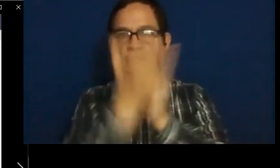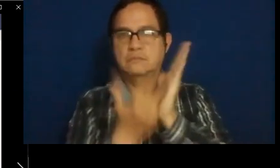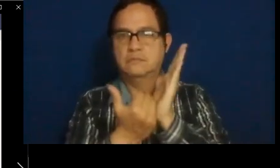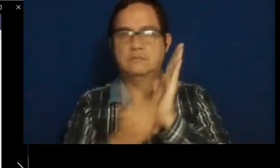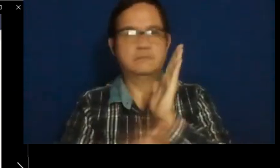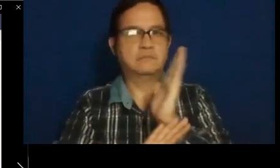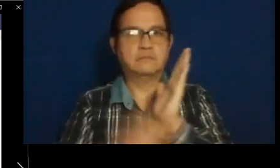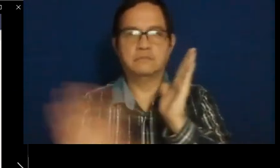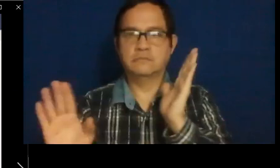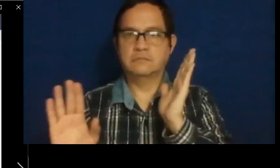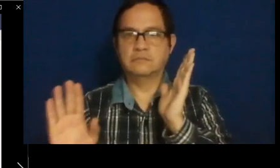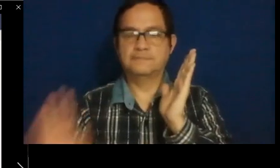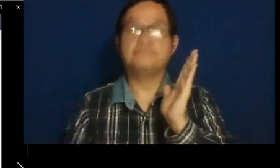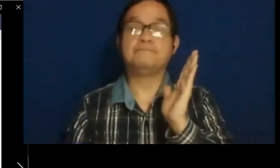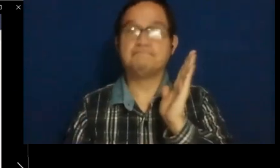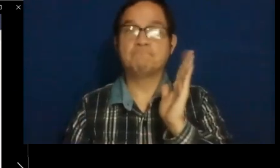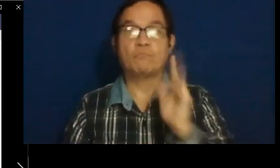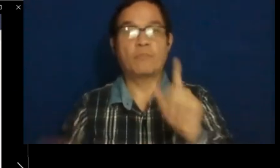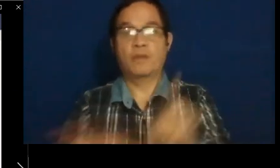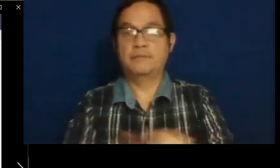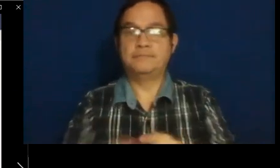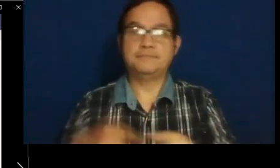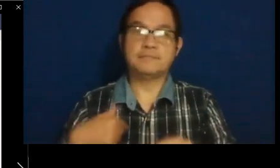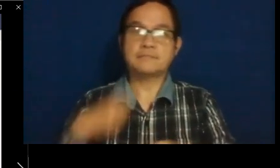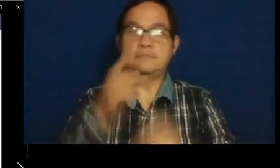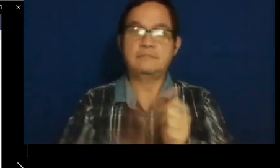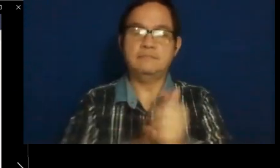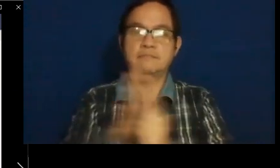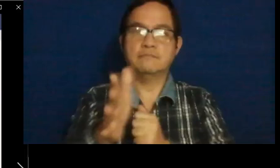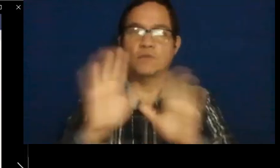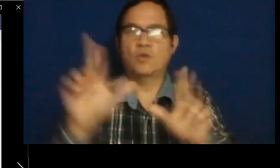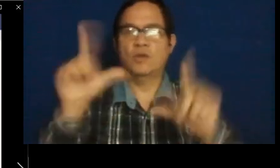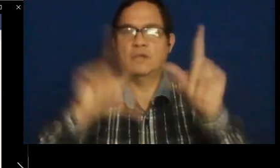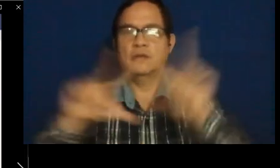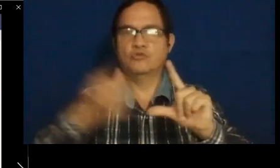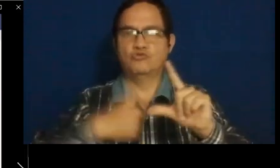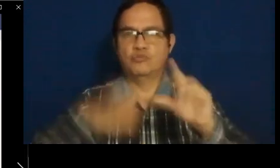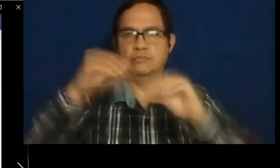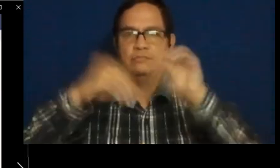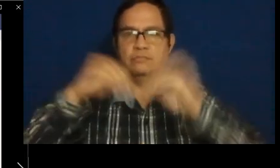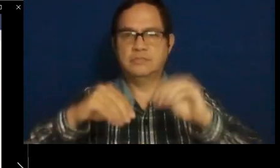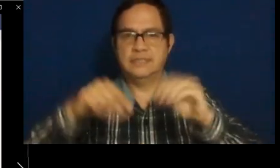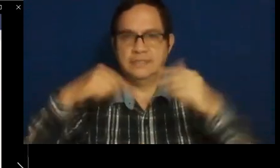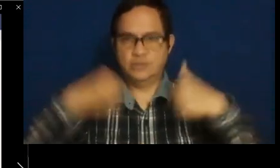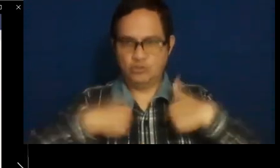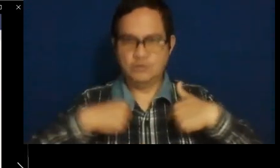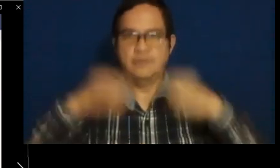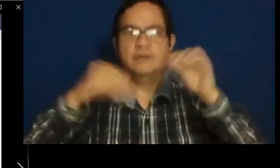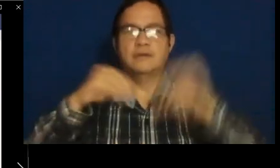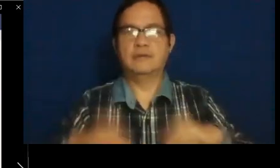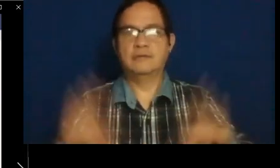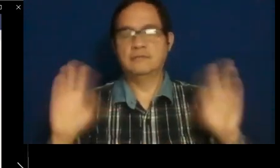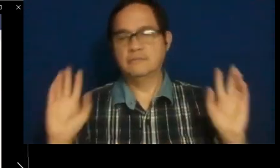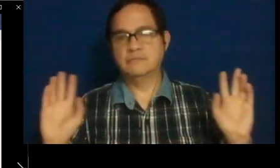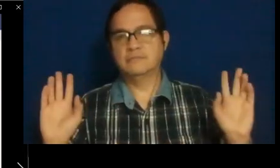las situaciones que suelen pasar. Igual, quieren que les diga una cosa, el laboratorio yo lo desarrollé, este en particular lo hice, si se dieron cuenta pues